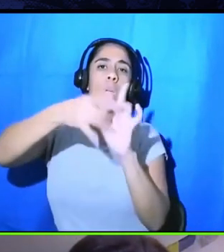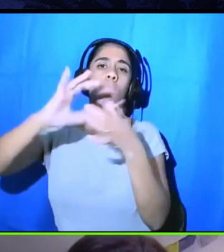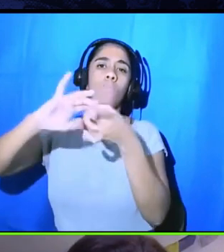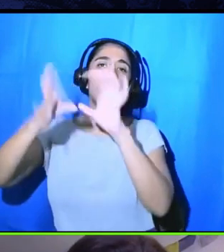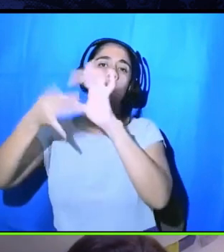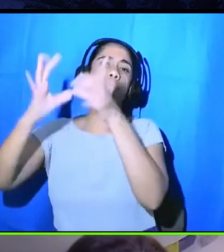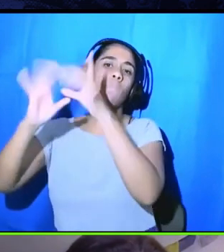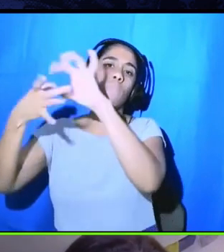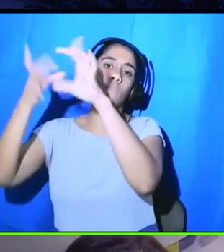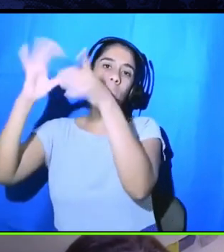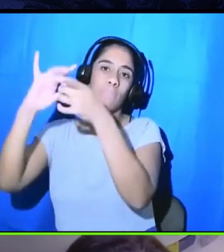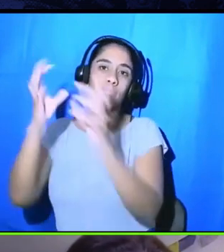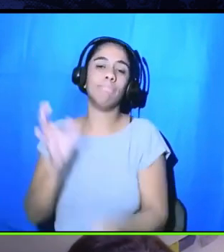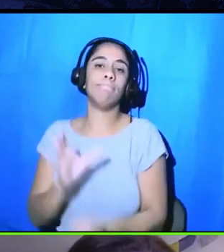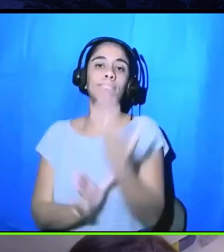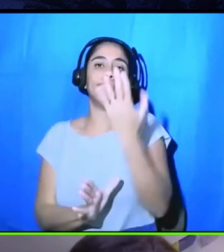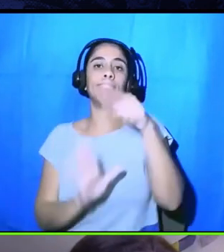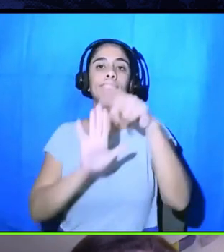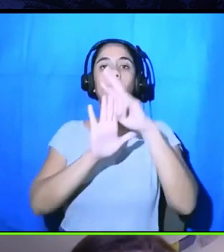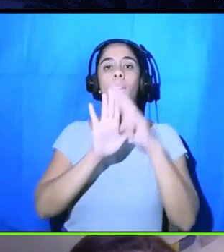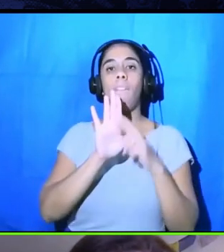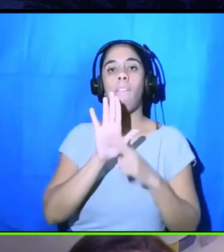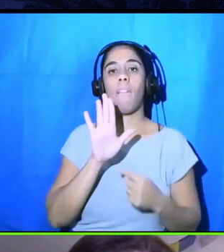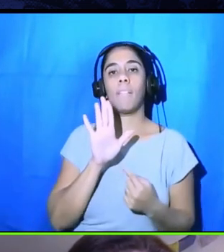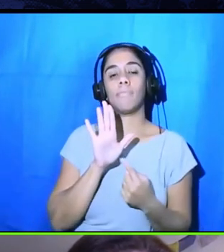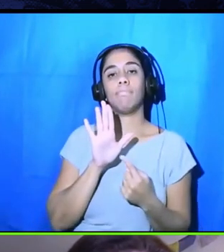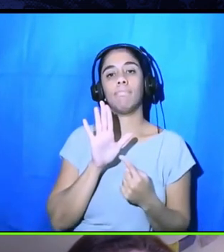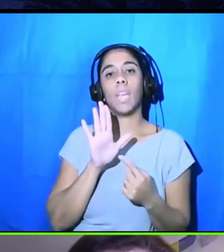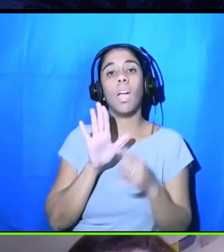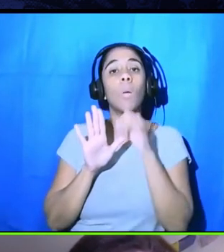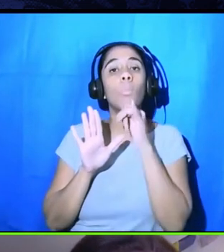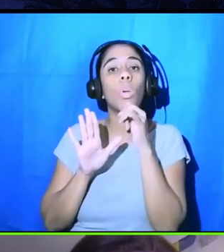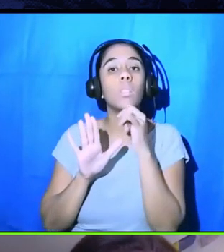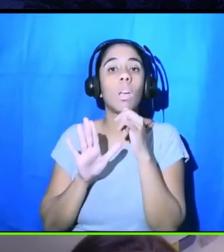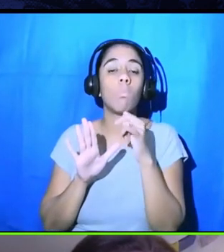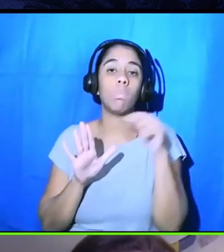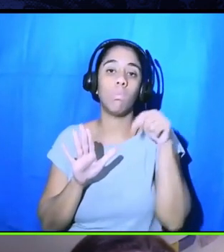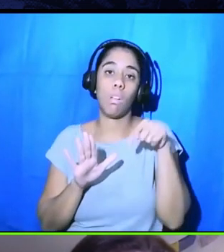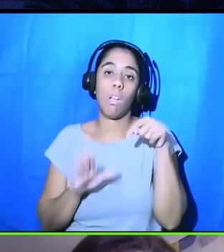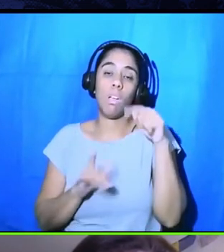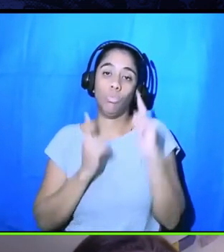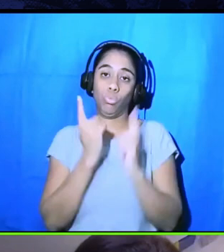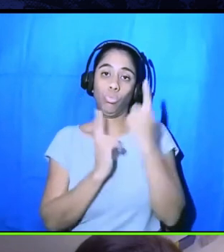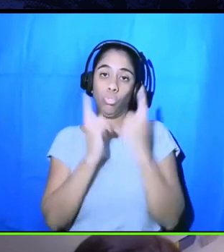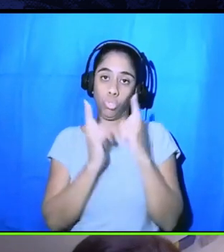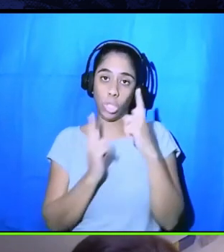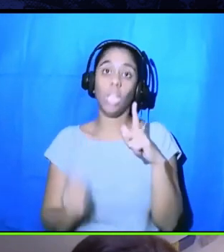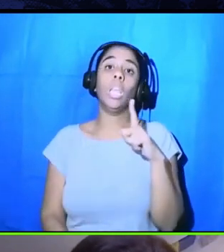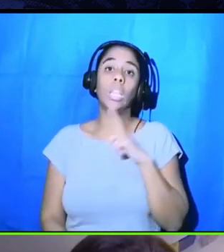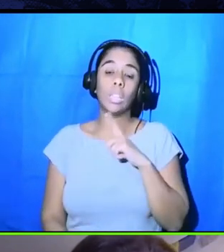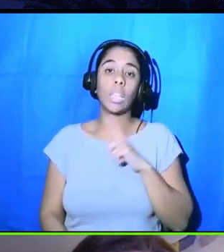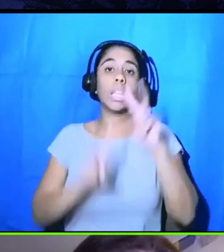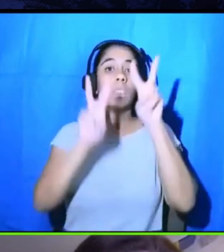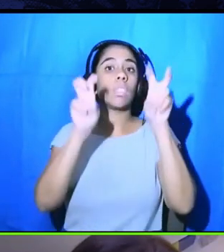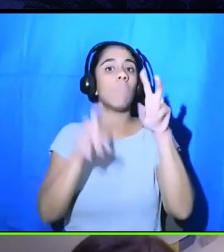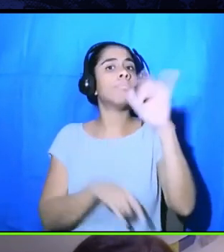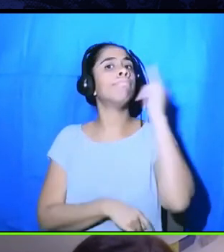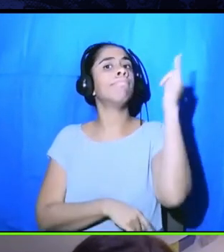el agua en Chile en el agua en Chile ha sido comodificada transformada en una mercancía